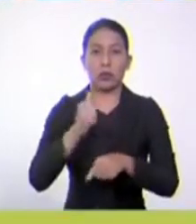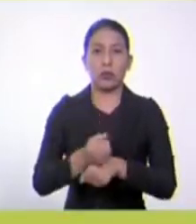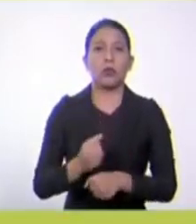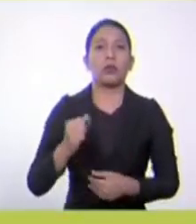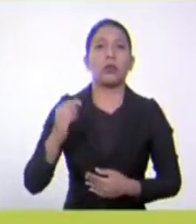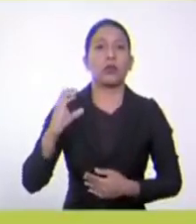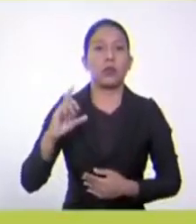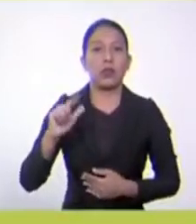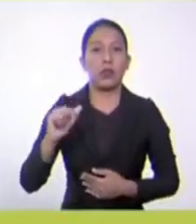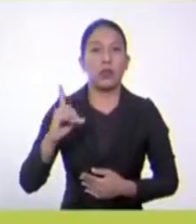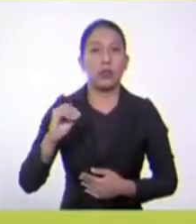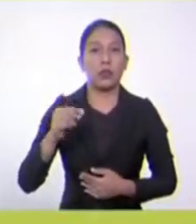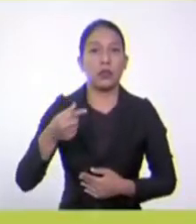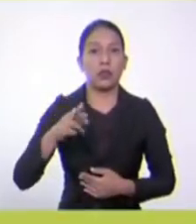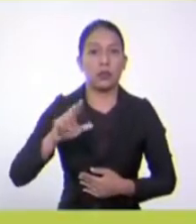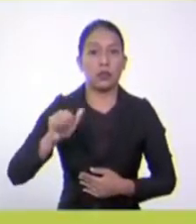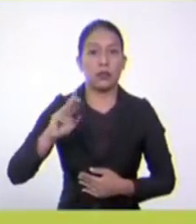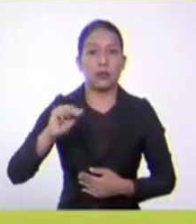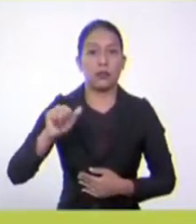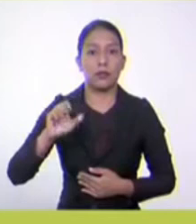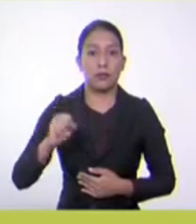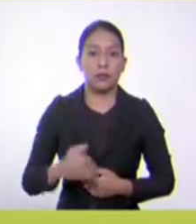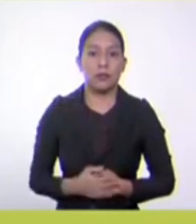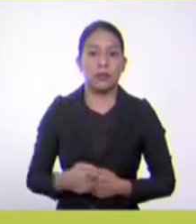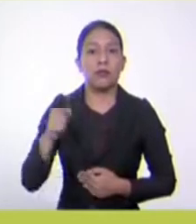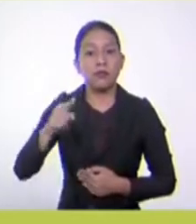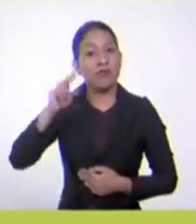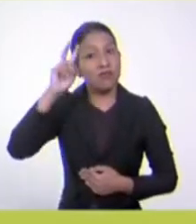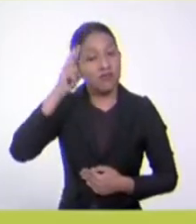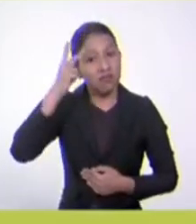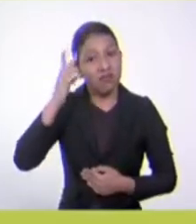cladogramas. Los cladogramas